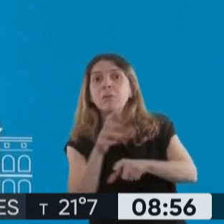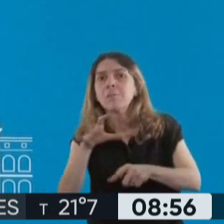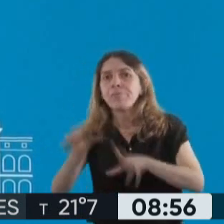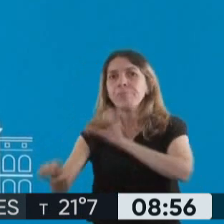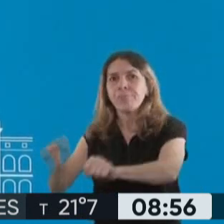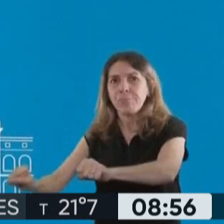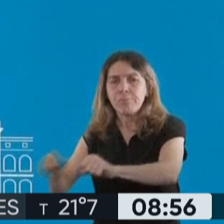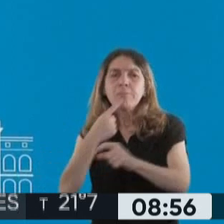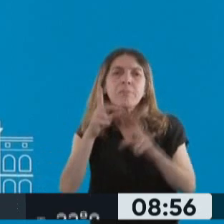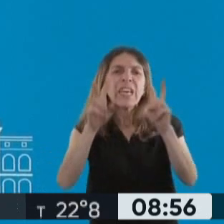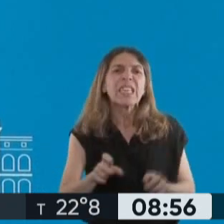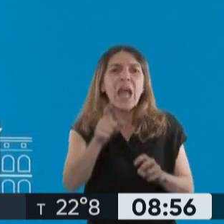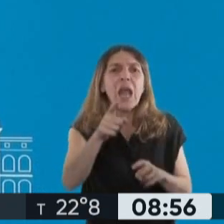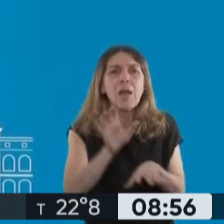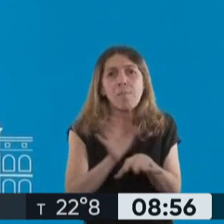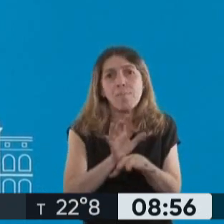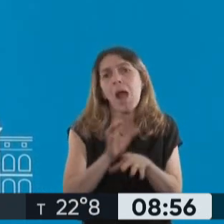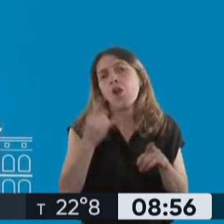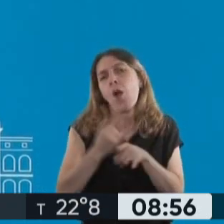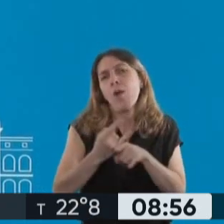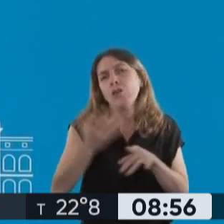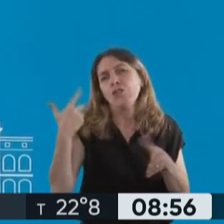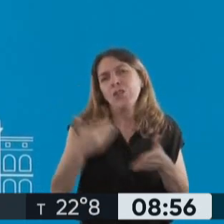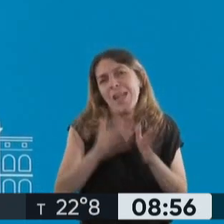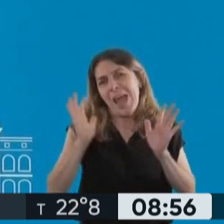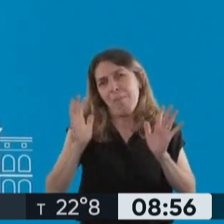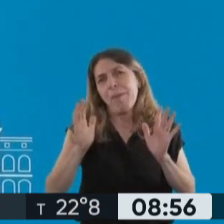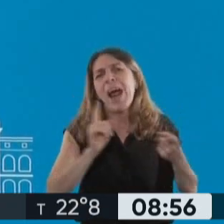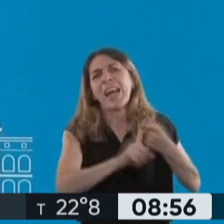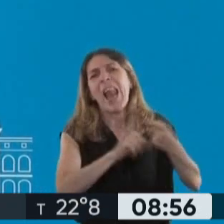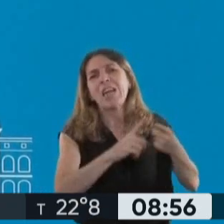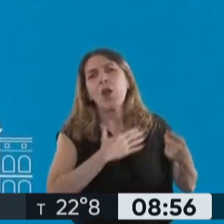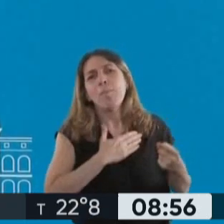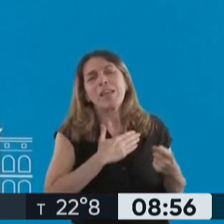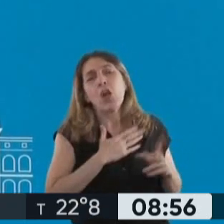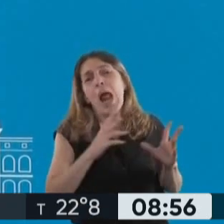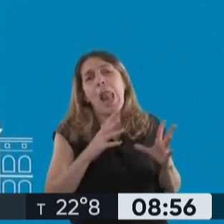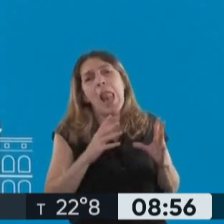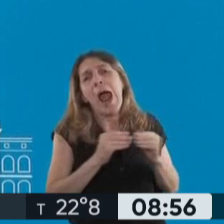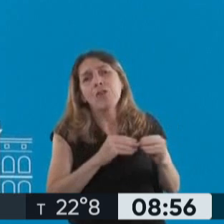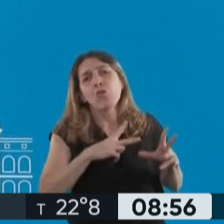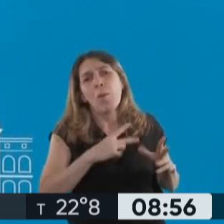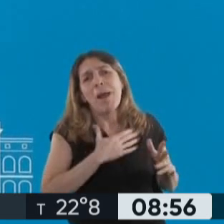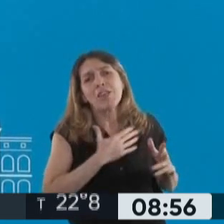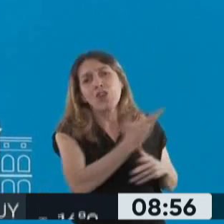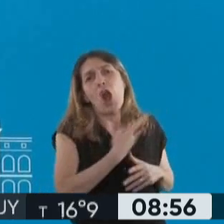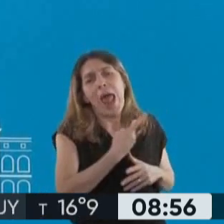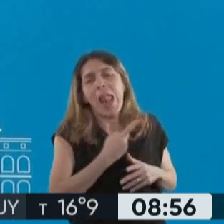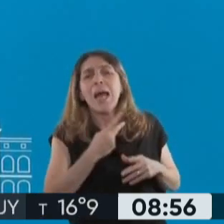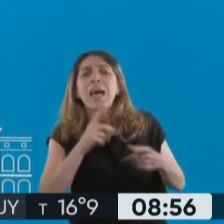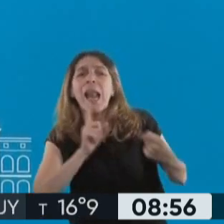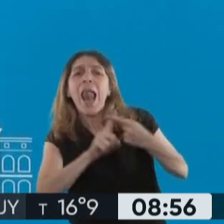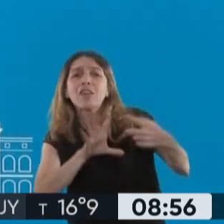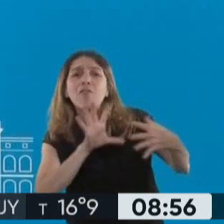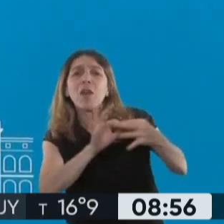las relaciones, siguen como siempre, y las relaciones personales son relaciones personales y las relaciones políticas son otra cosa, y